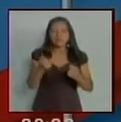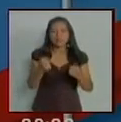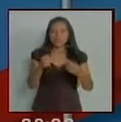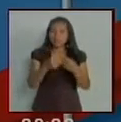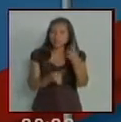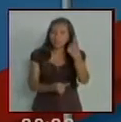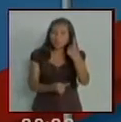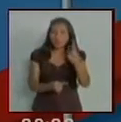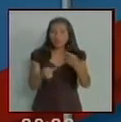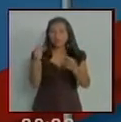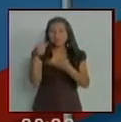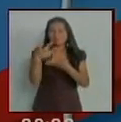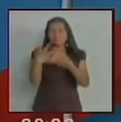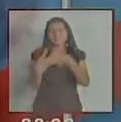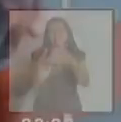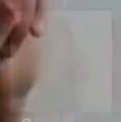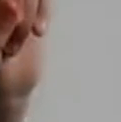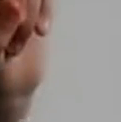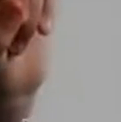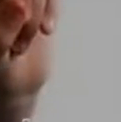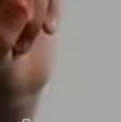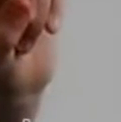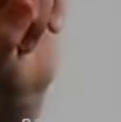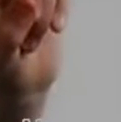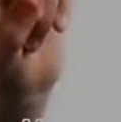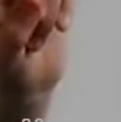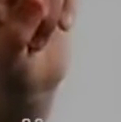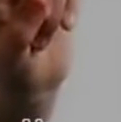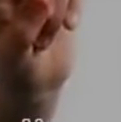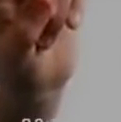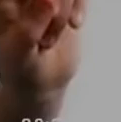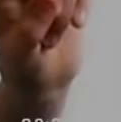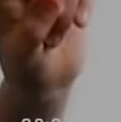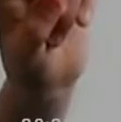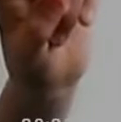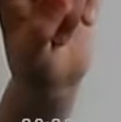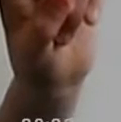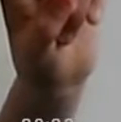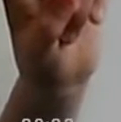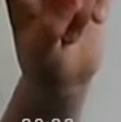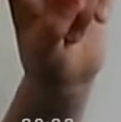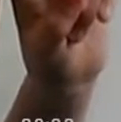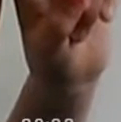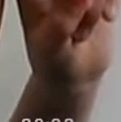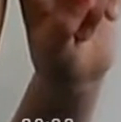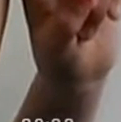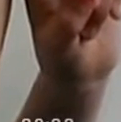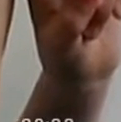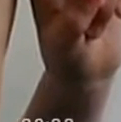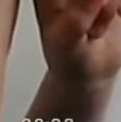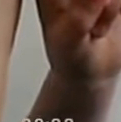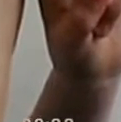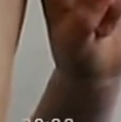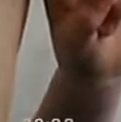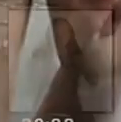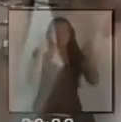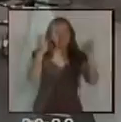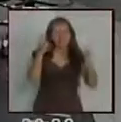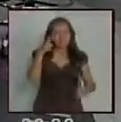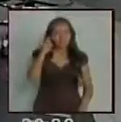montón. De las que hemos citado, casi todas vienen en el transcurso de una semana. Muy bien. Cuidamos poco el oído, en realidad. Tenemos